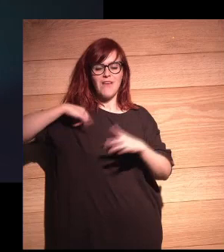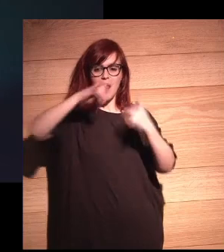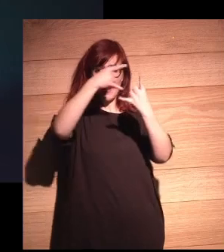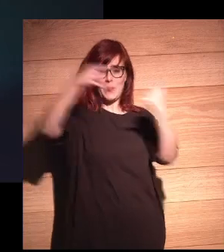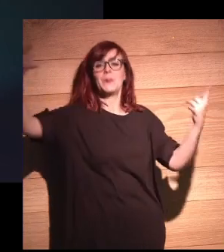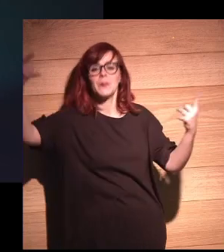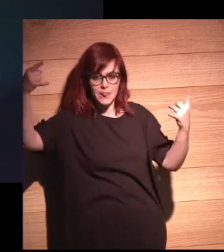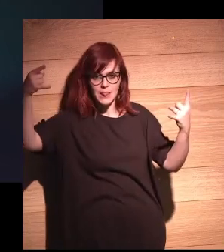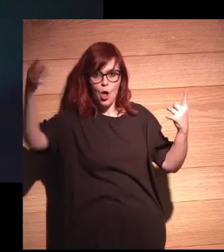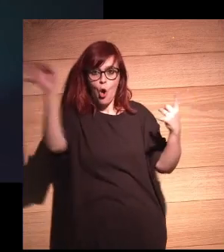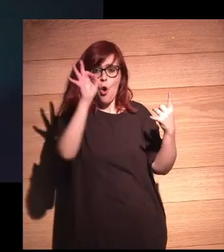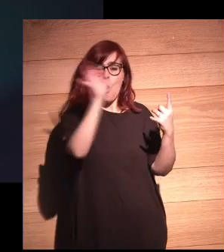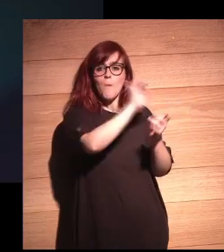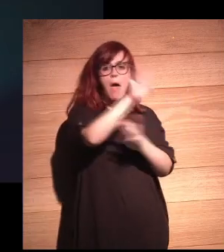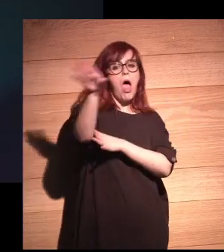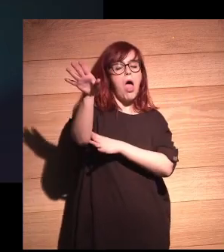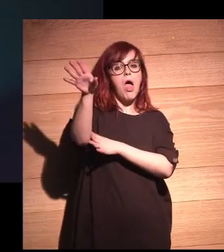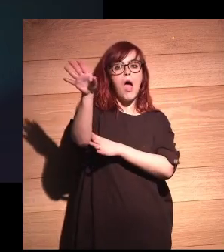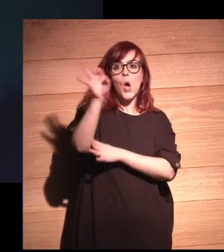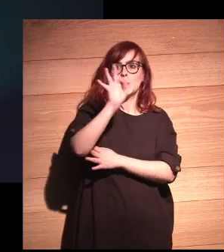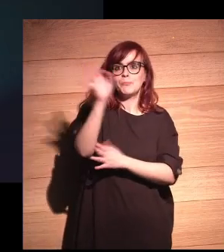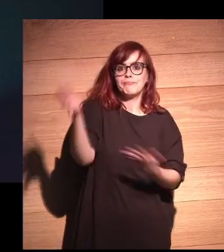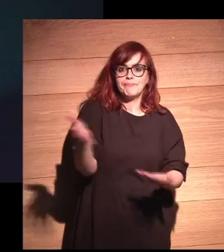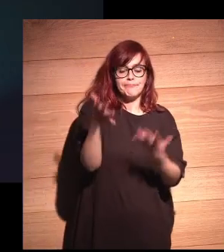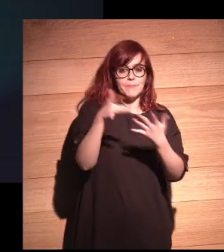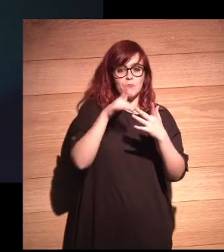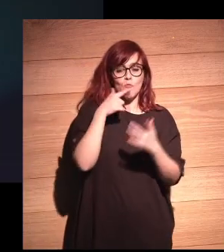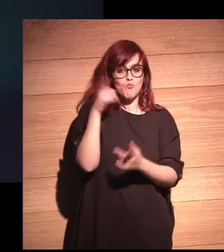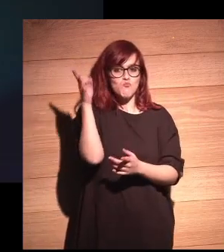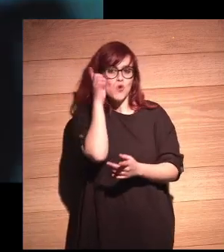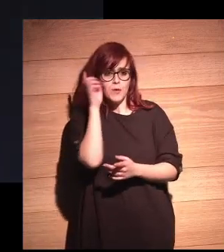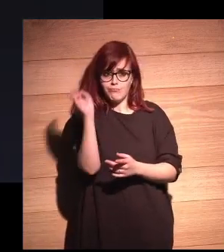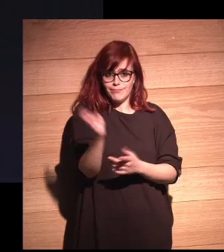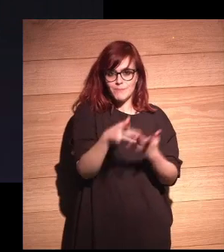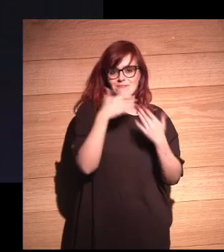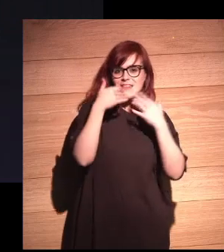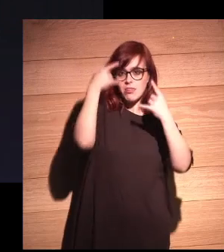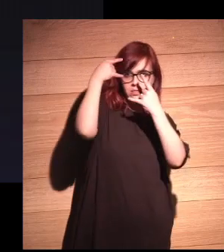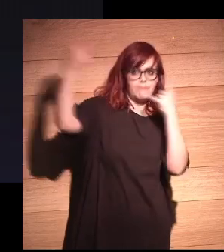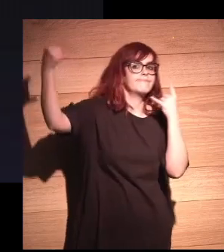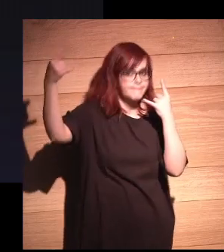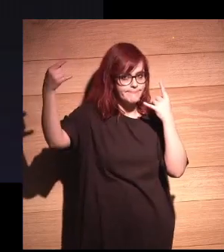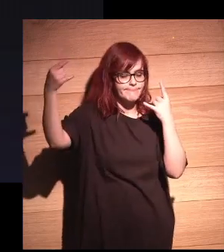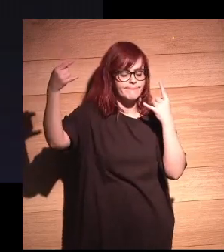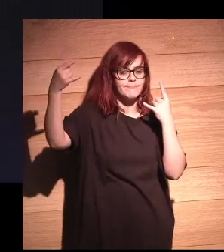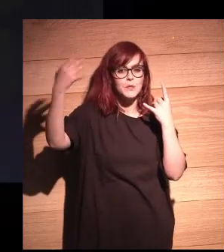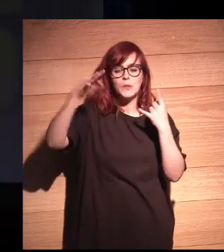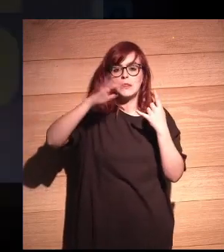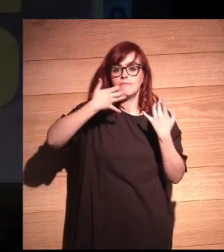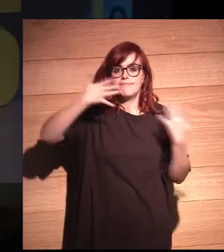podría enviar una señal pues que vaya a cualquier dispositivo. Básicamente puede ir a